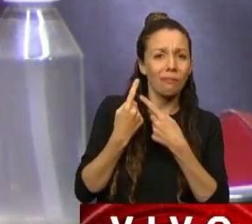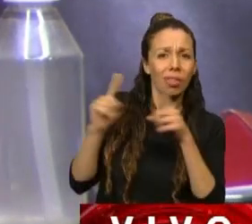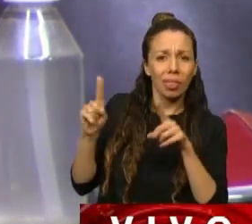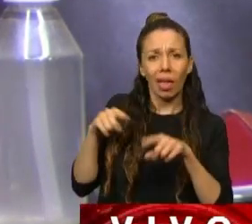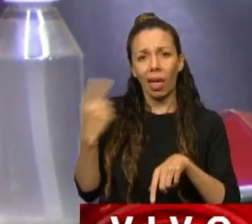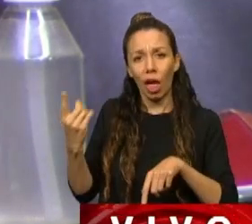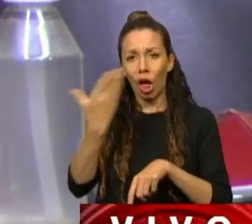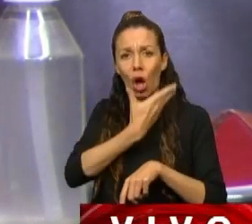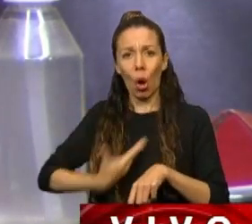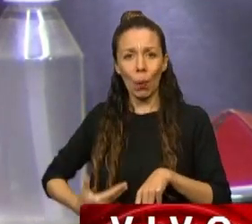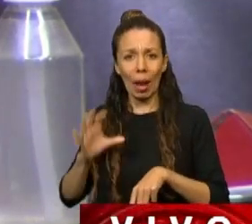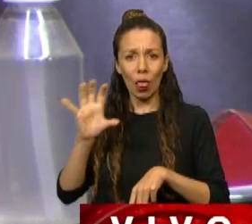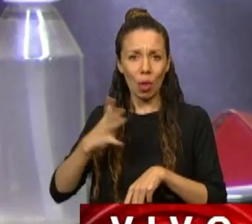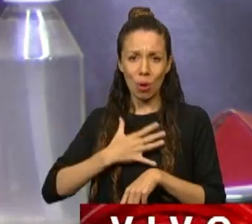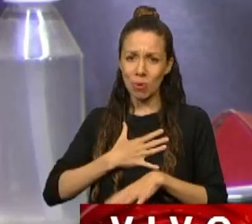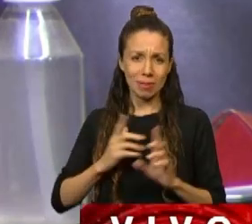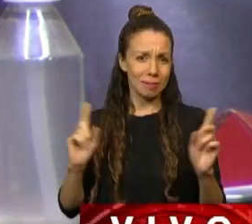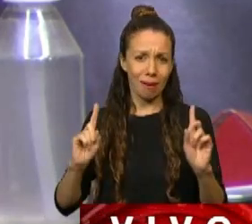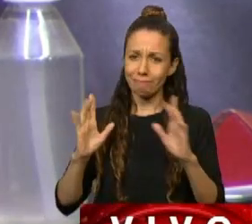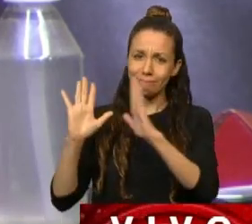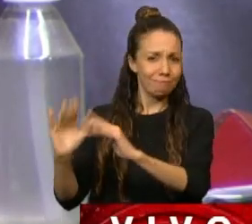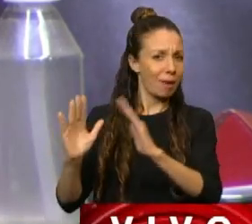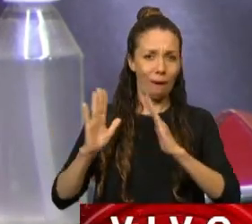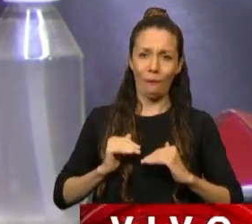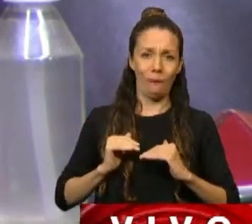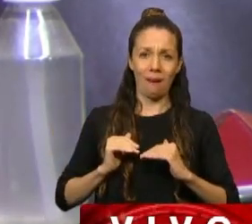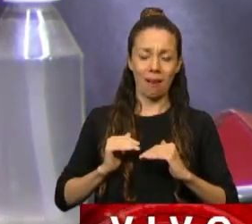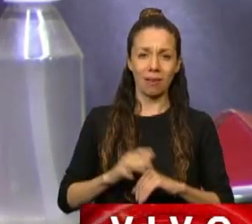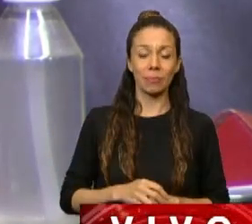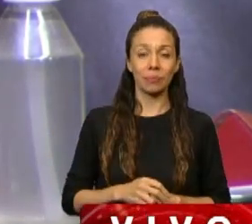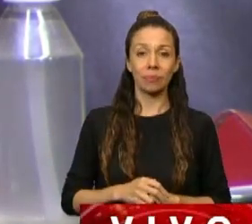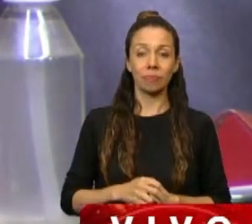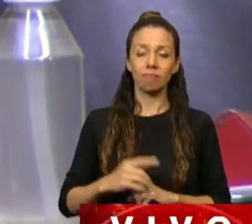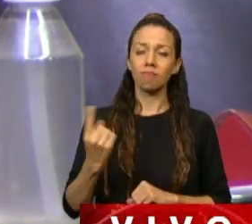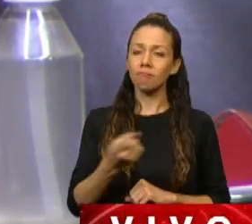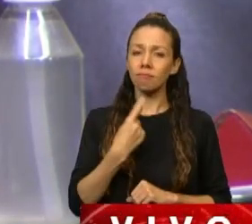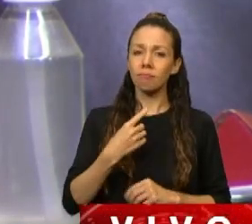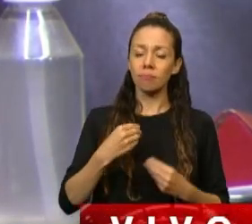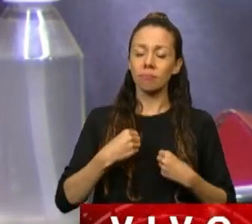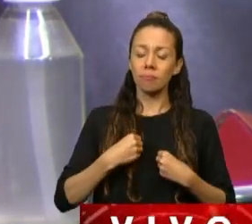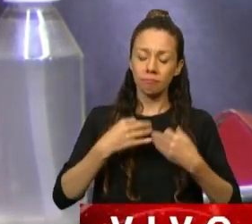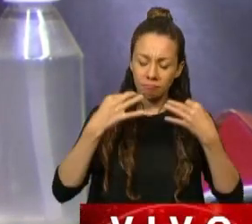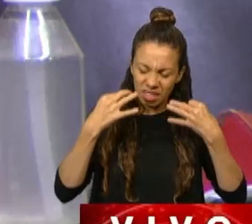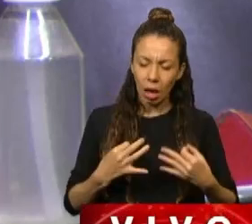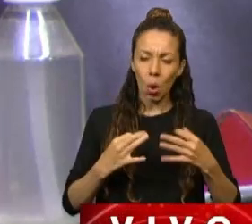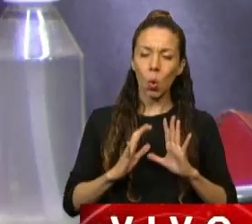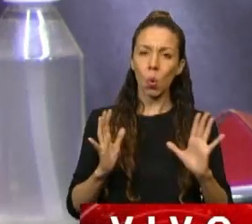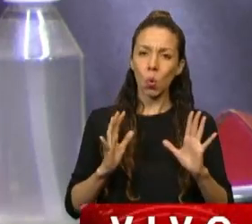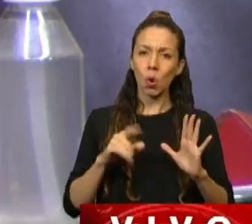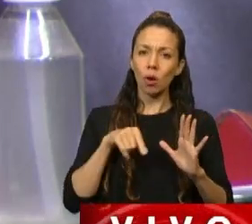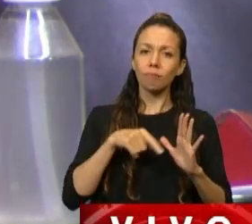provincia estamos convencidos que el acuerdo stand-by